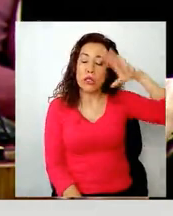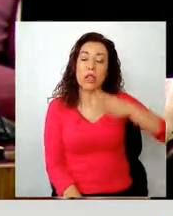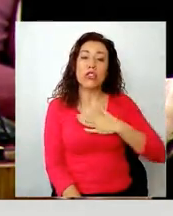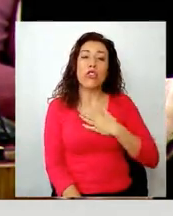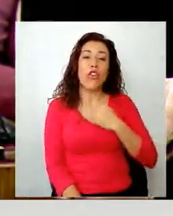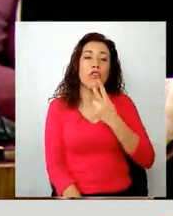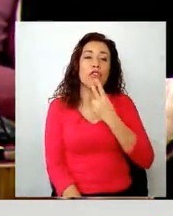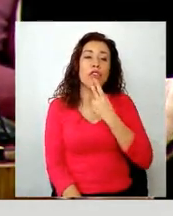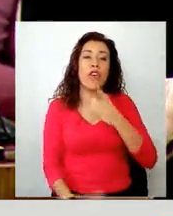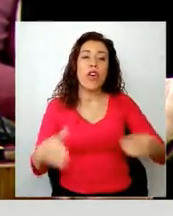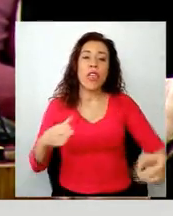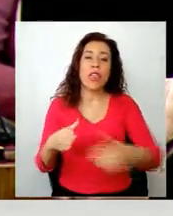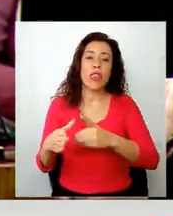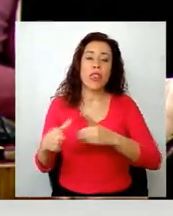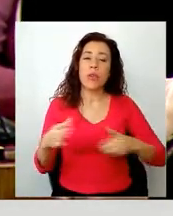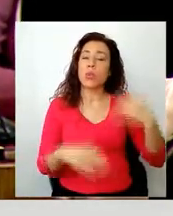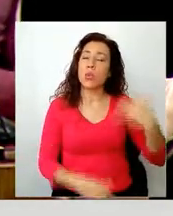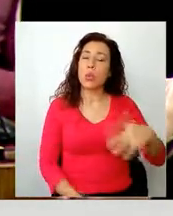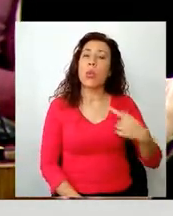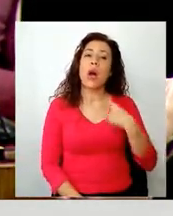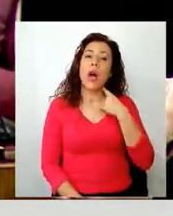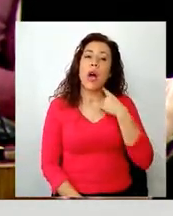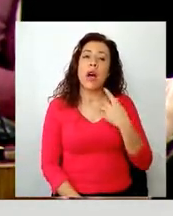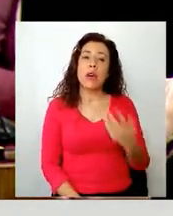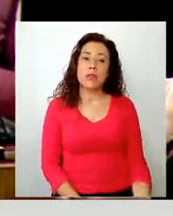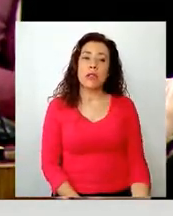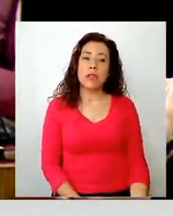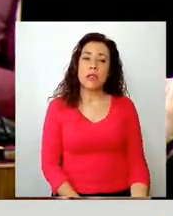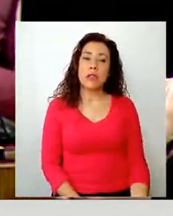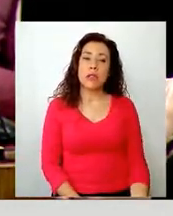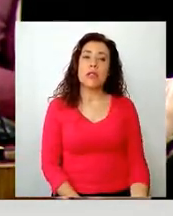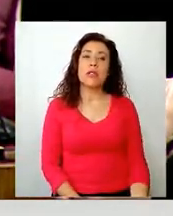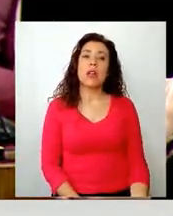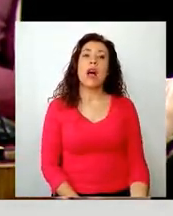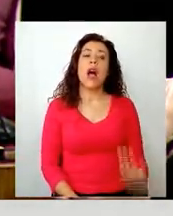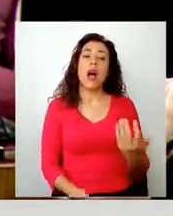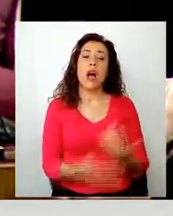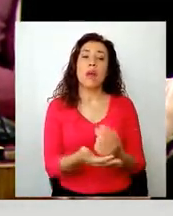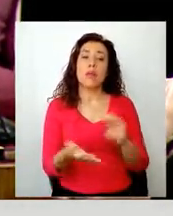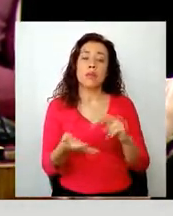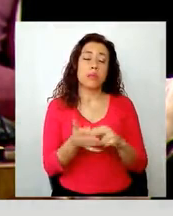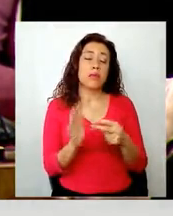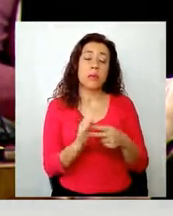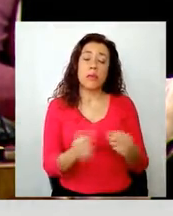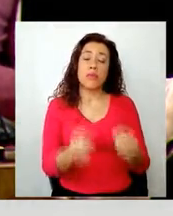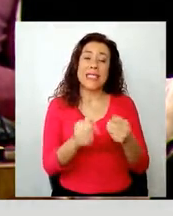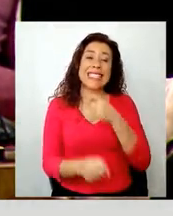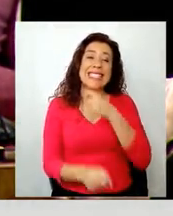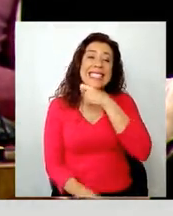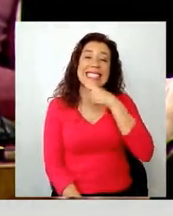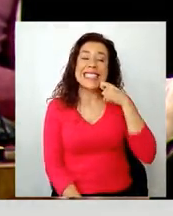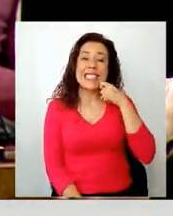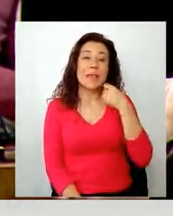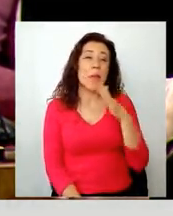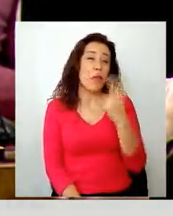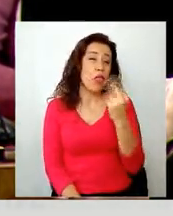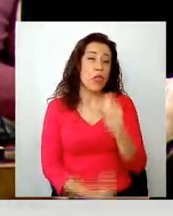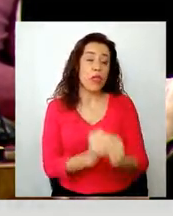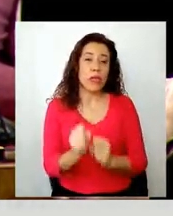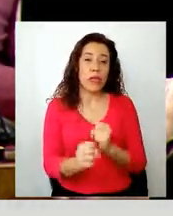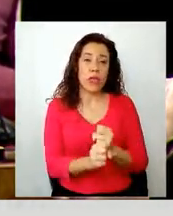más golpeados y que está sufriendo por parte del hídrico una sequía de base de doce años y efectivamente tenemos